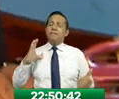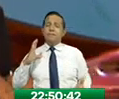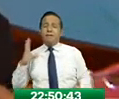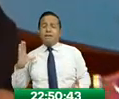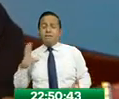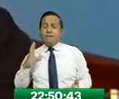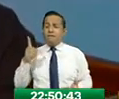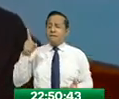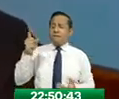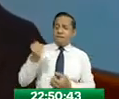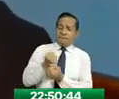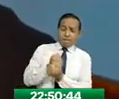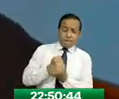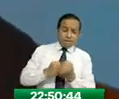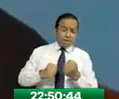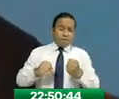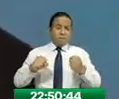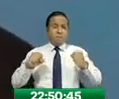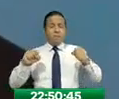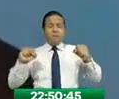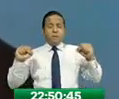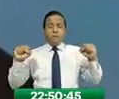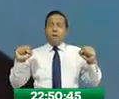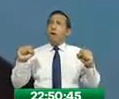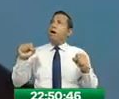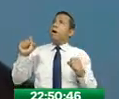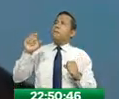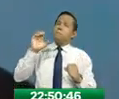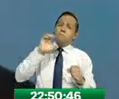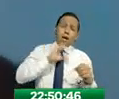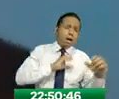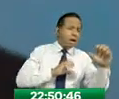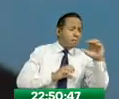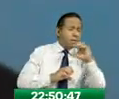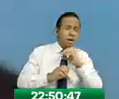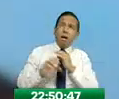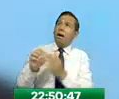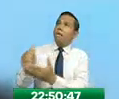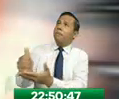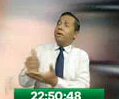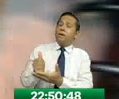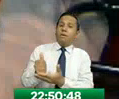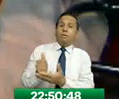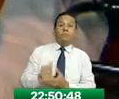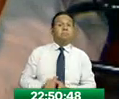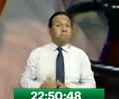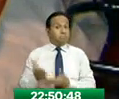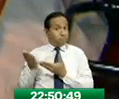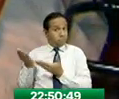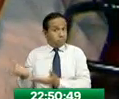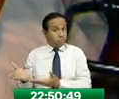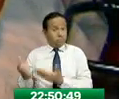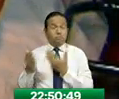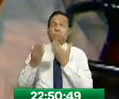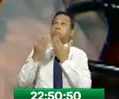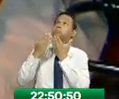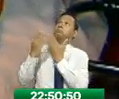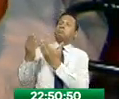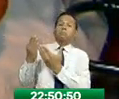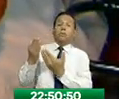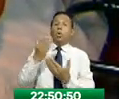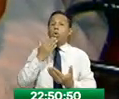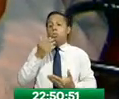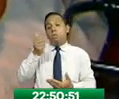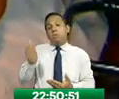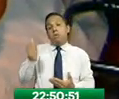salvó por nuestros pecados. Y esta es su manera de agradecerle. Alabanzas